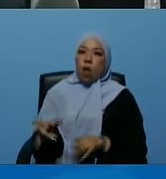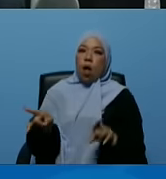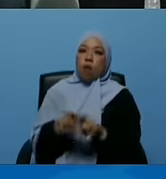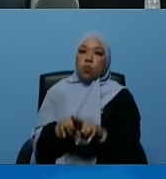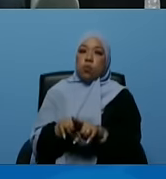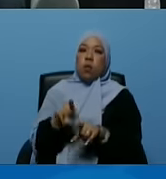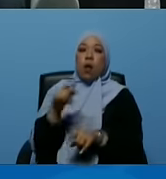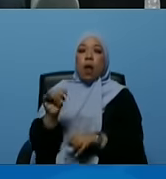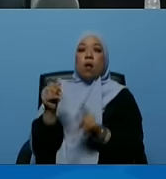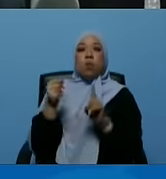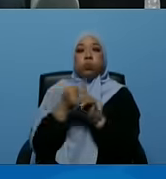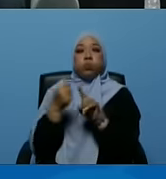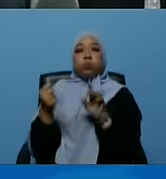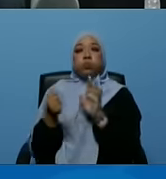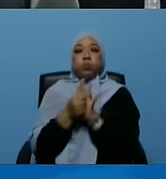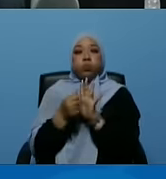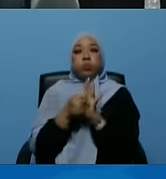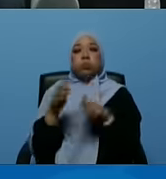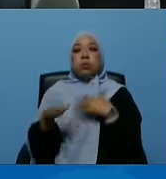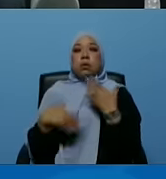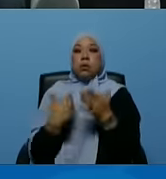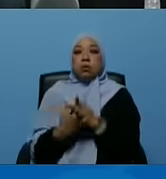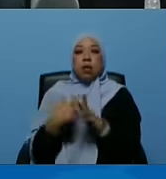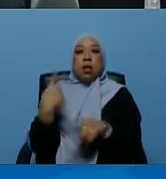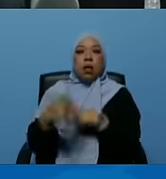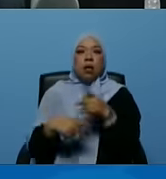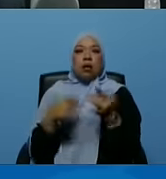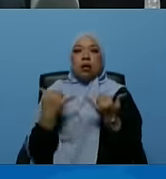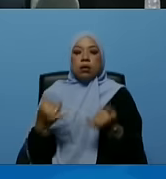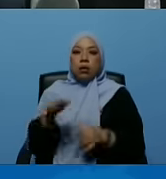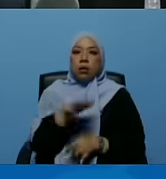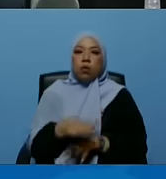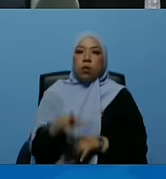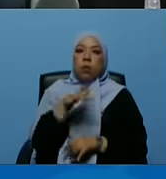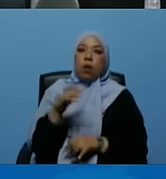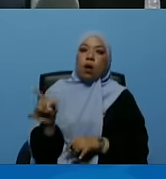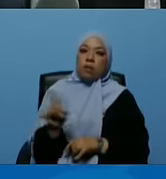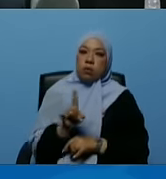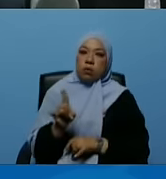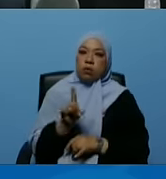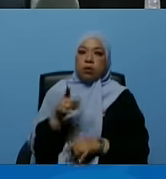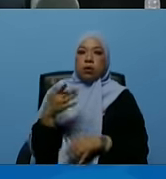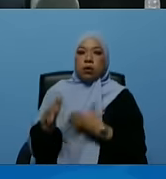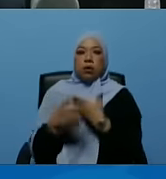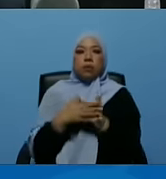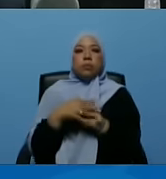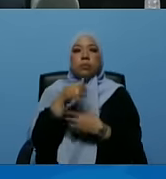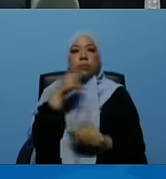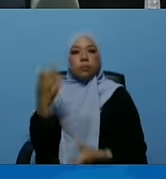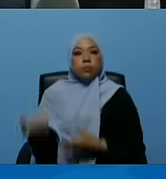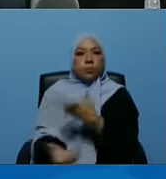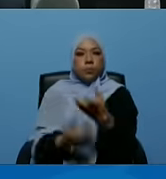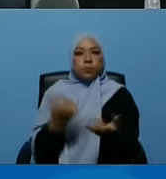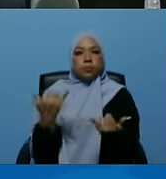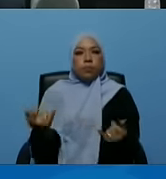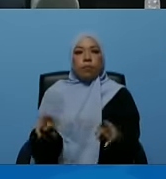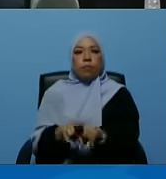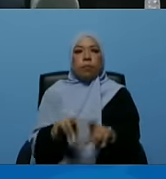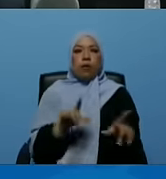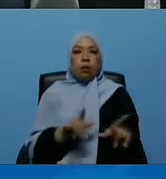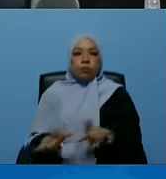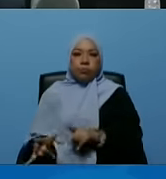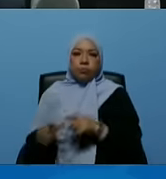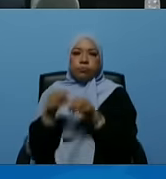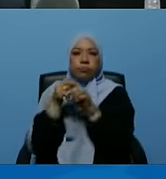Si a uno lo golpean, uno debe dar un paso adelante. A que le quemaron, recupéralo ya, y